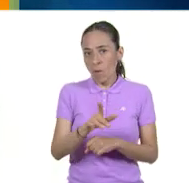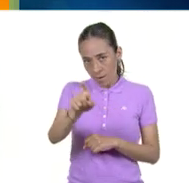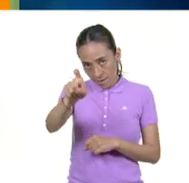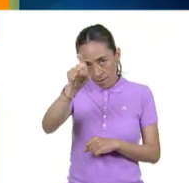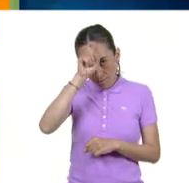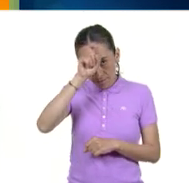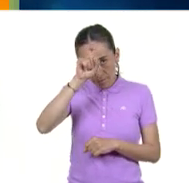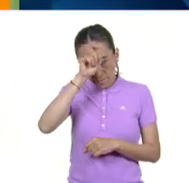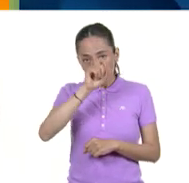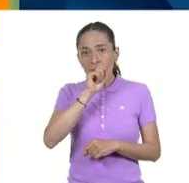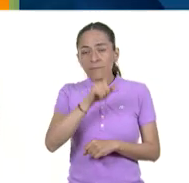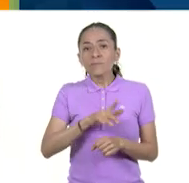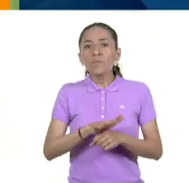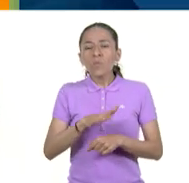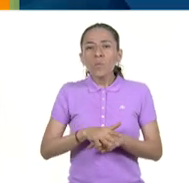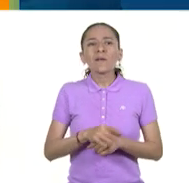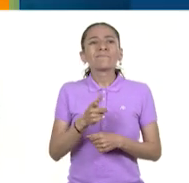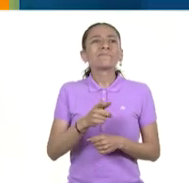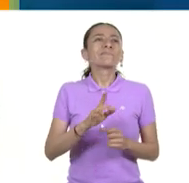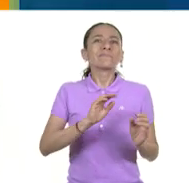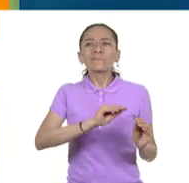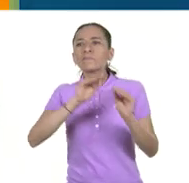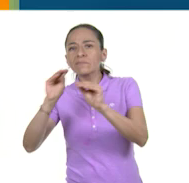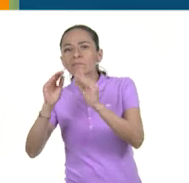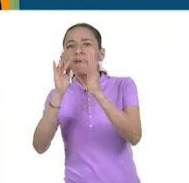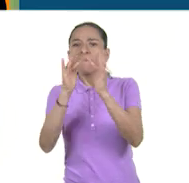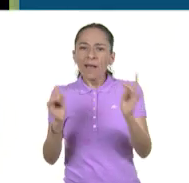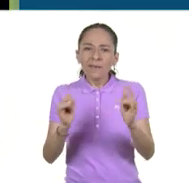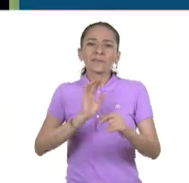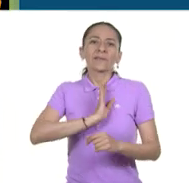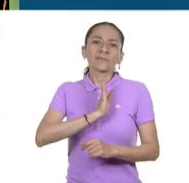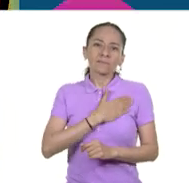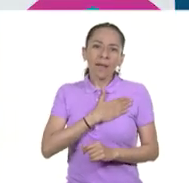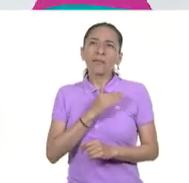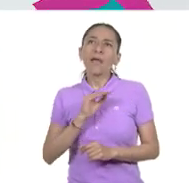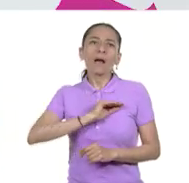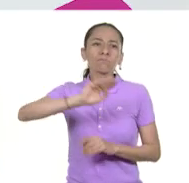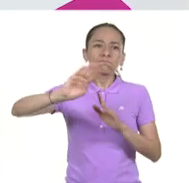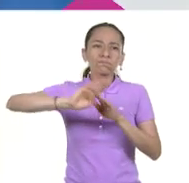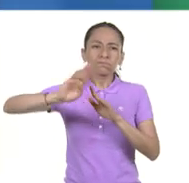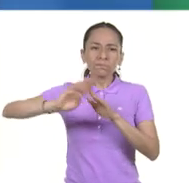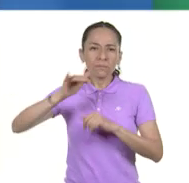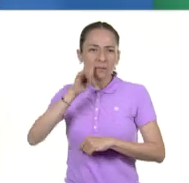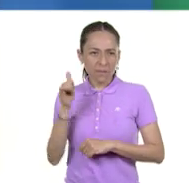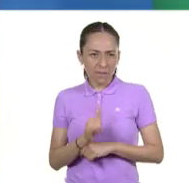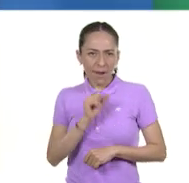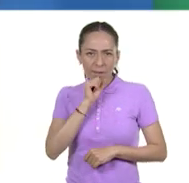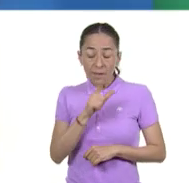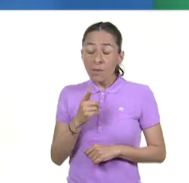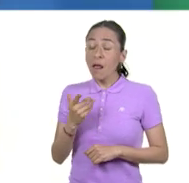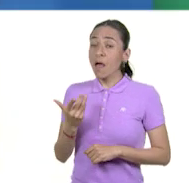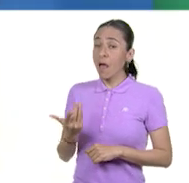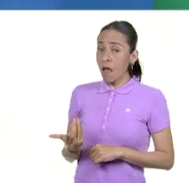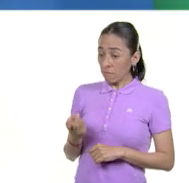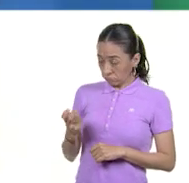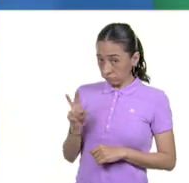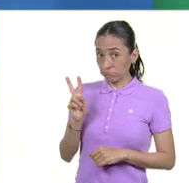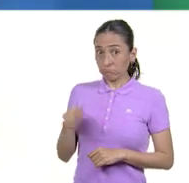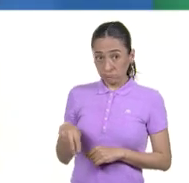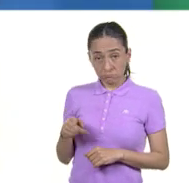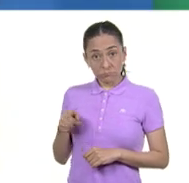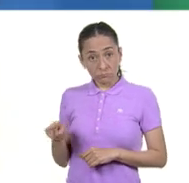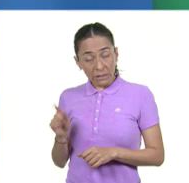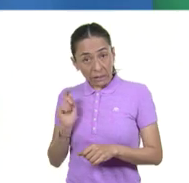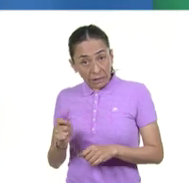Europa como Francia, España e Italia. Ok, además de este importante flujo migratorio que va